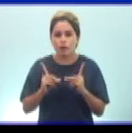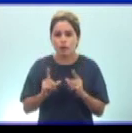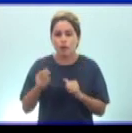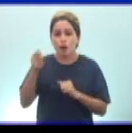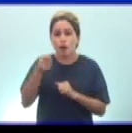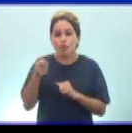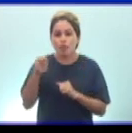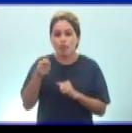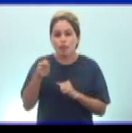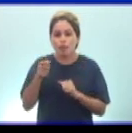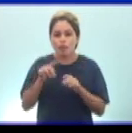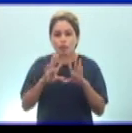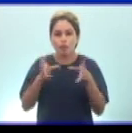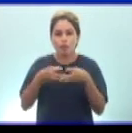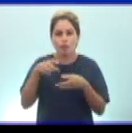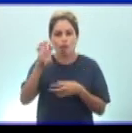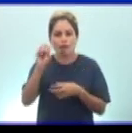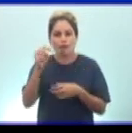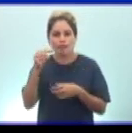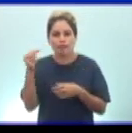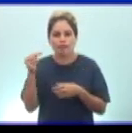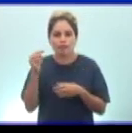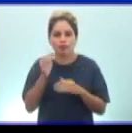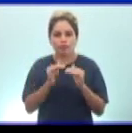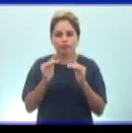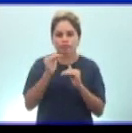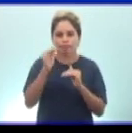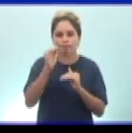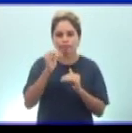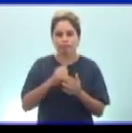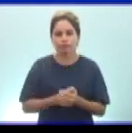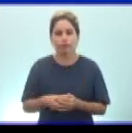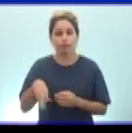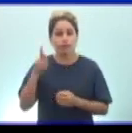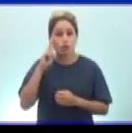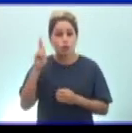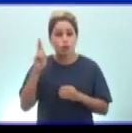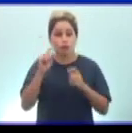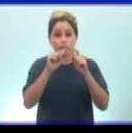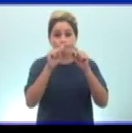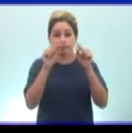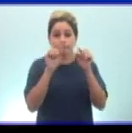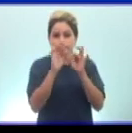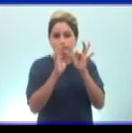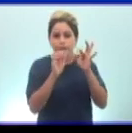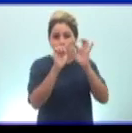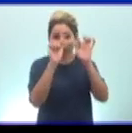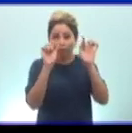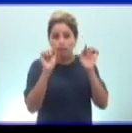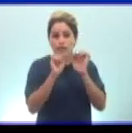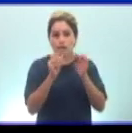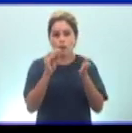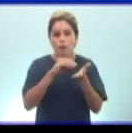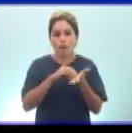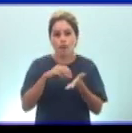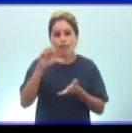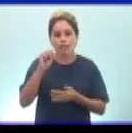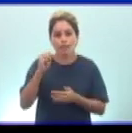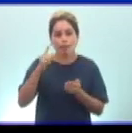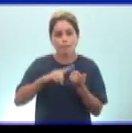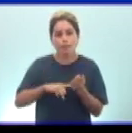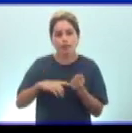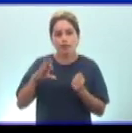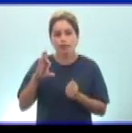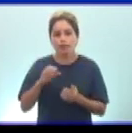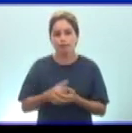totales por nivel de energía o por subnivel. Y recordar que el tipo de orbital se representan por letras S, P, D o F. También